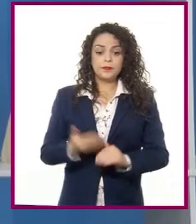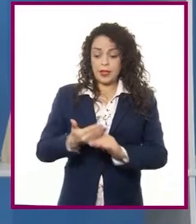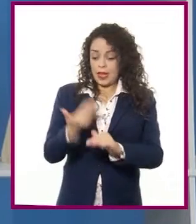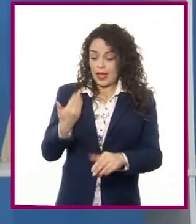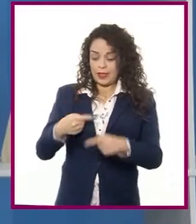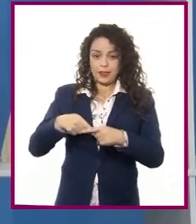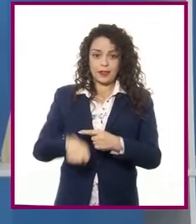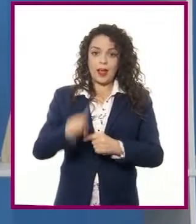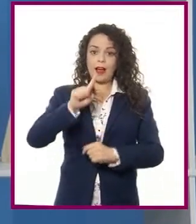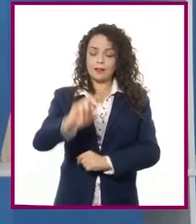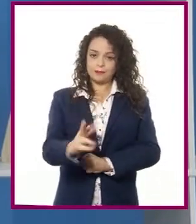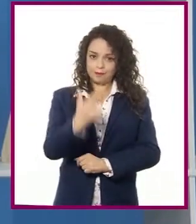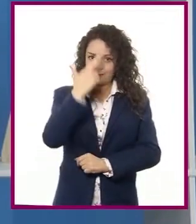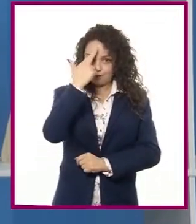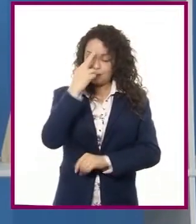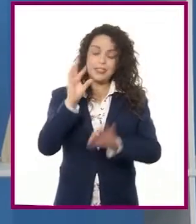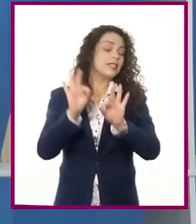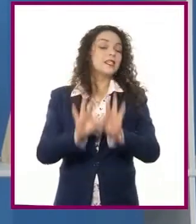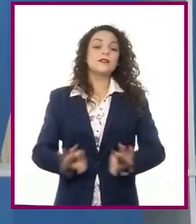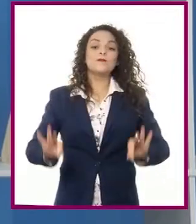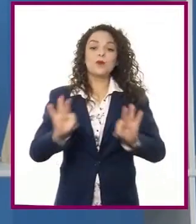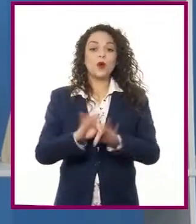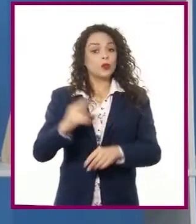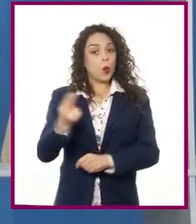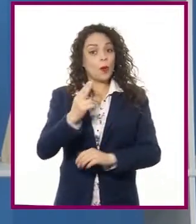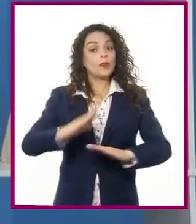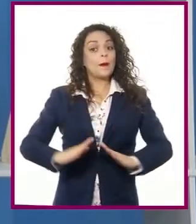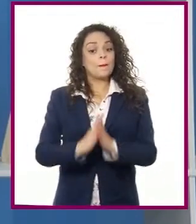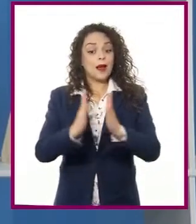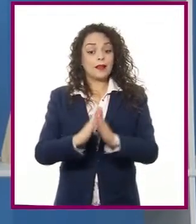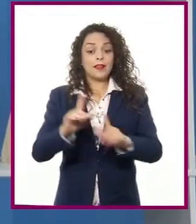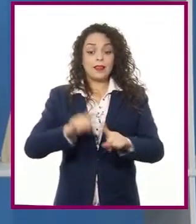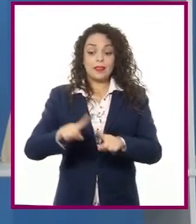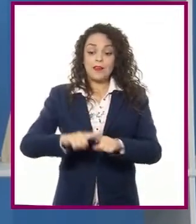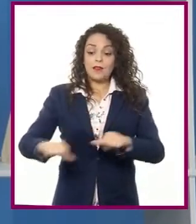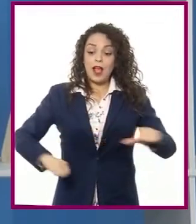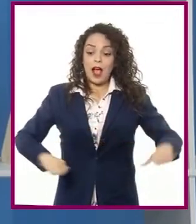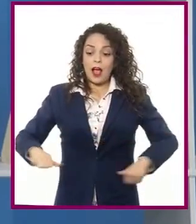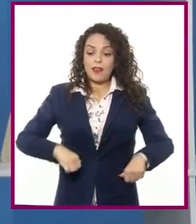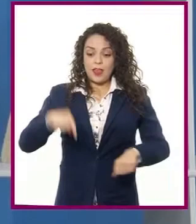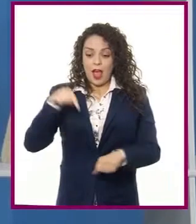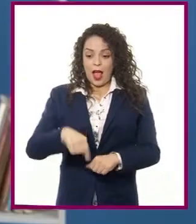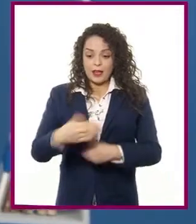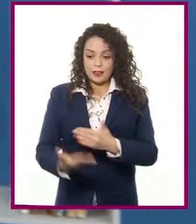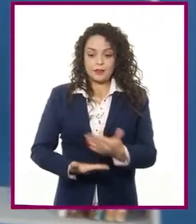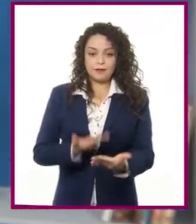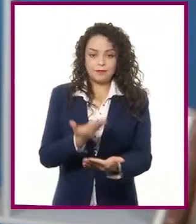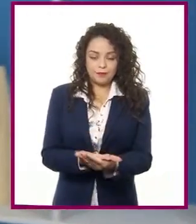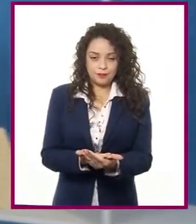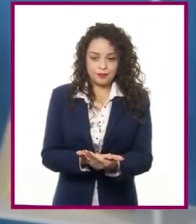les recuerdo que es importante que participen en las actividades planteadas a lo largo de la sesión.